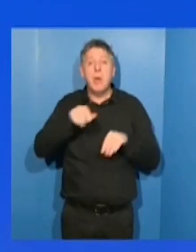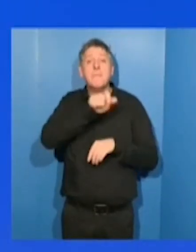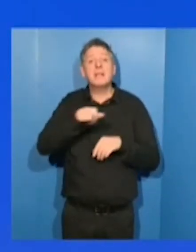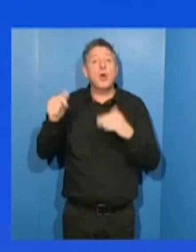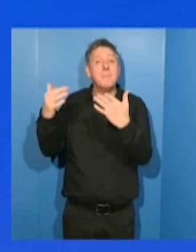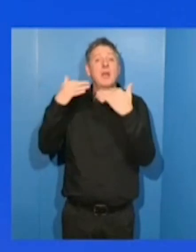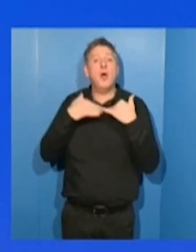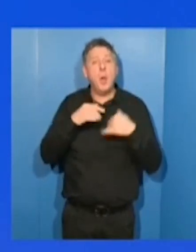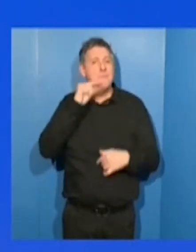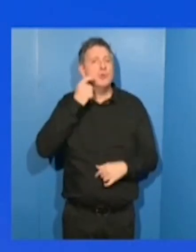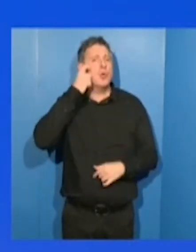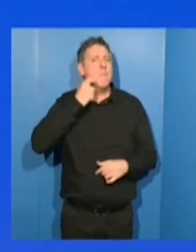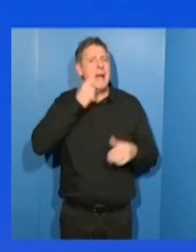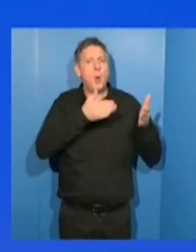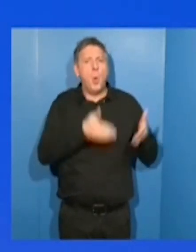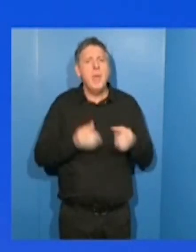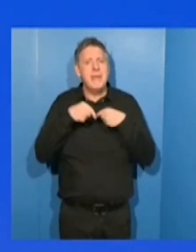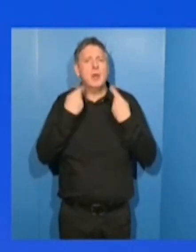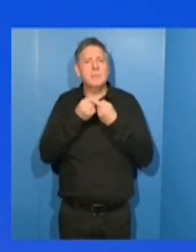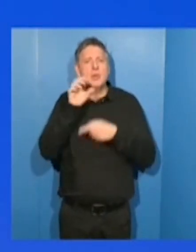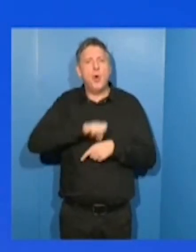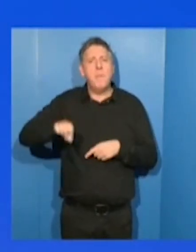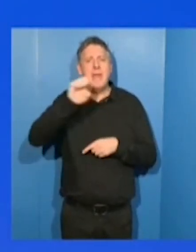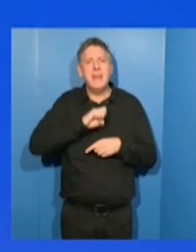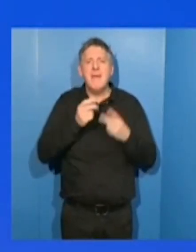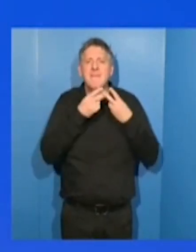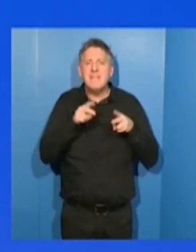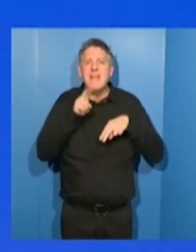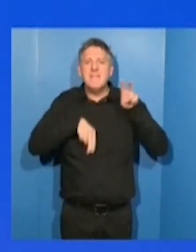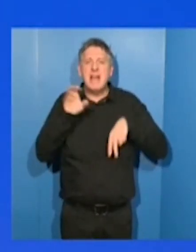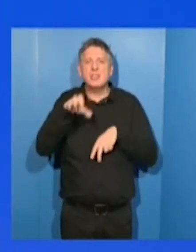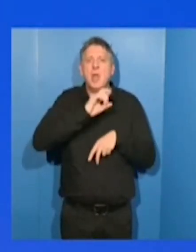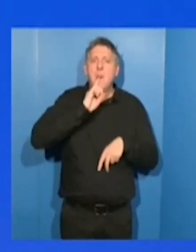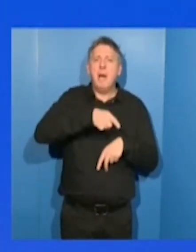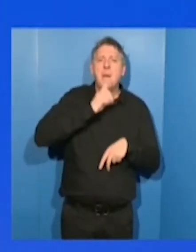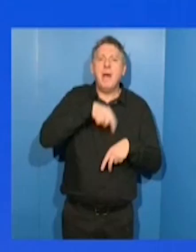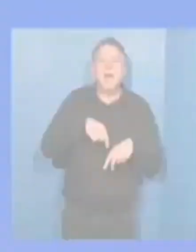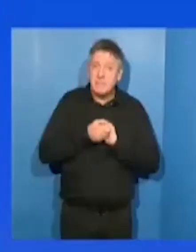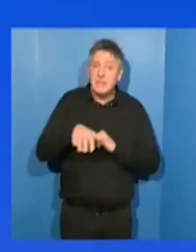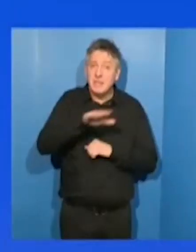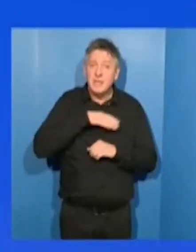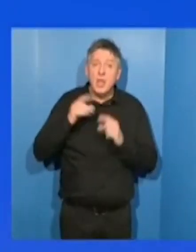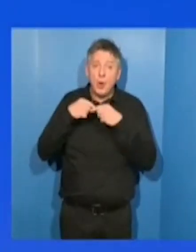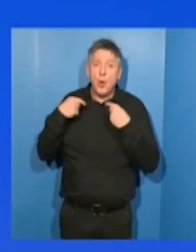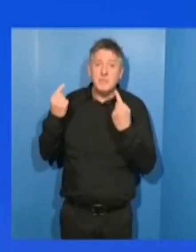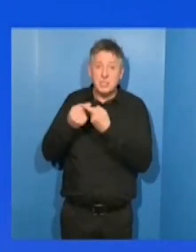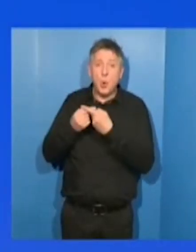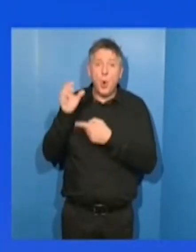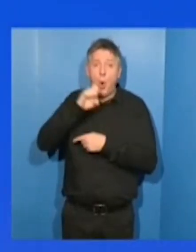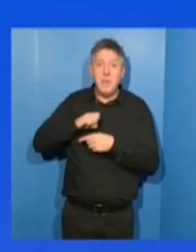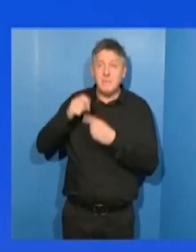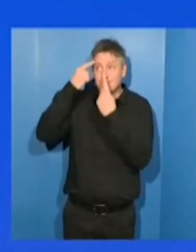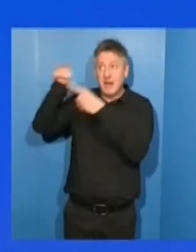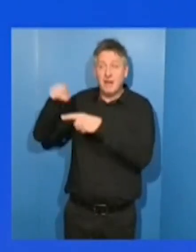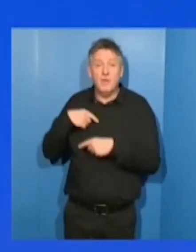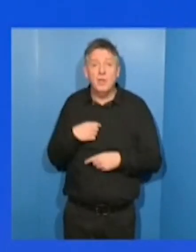que Macron y la Comisión Europea quieren imponernos en nuestras ciudades y pueblos contra la vida de los franceses. Nosotros pensamos que esos inmigrantes